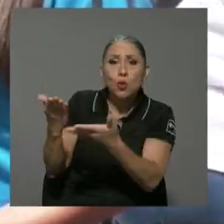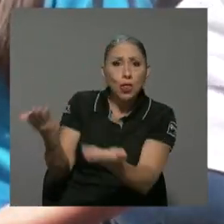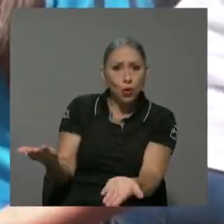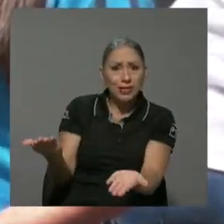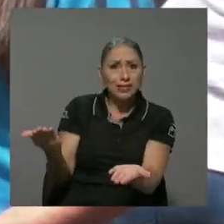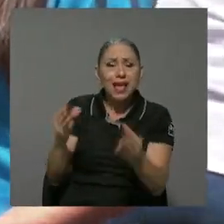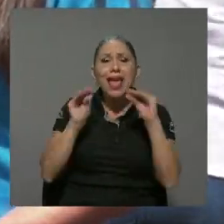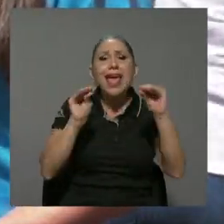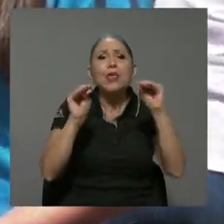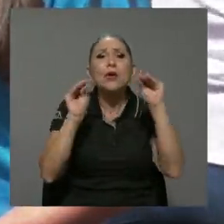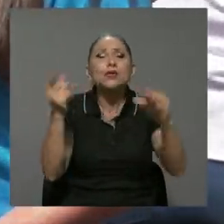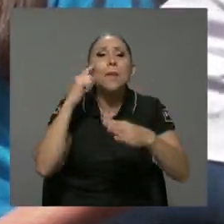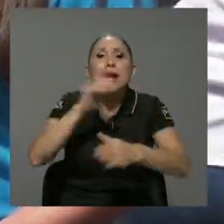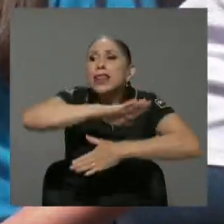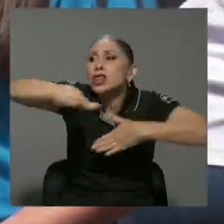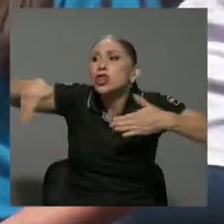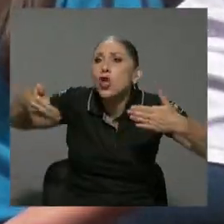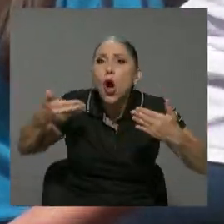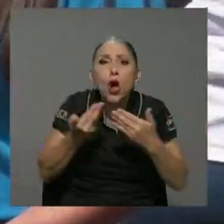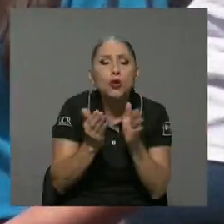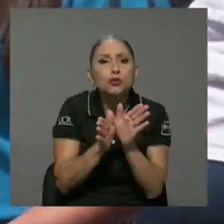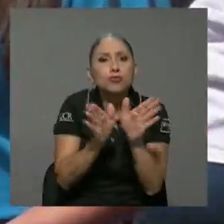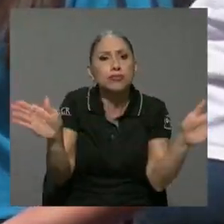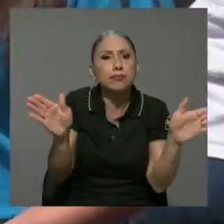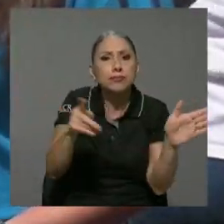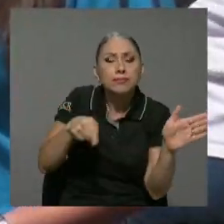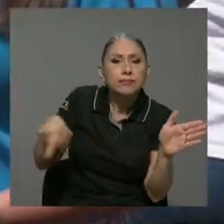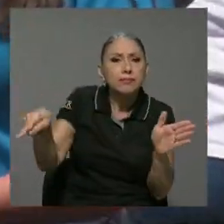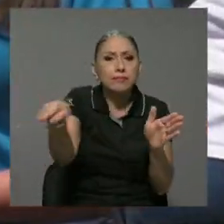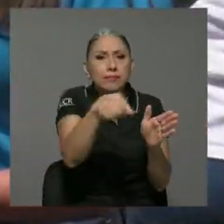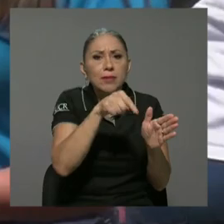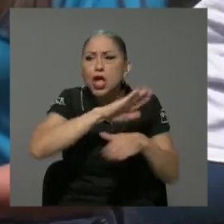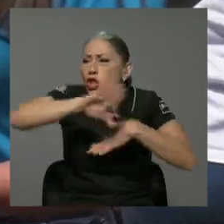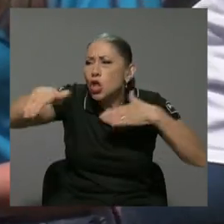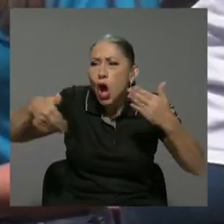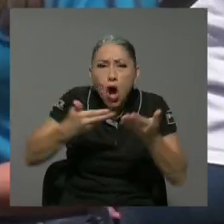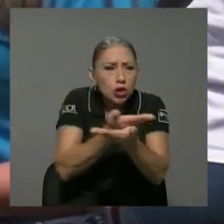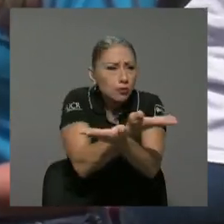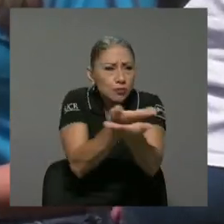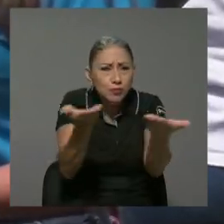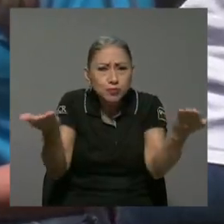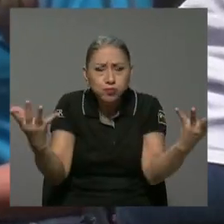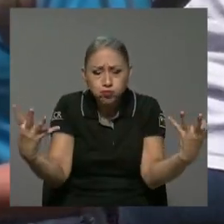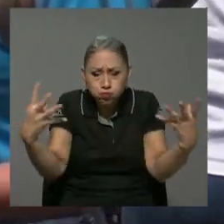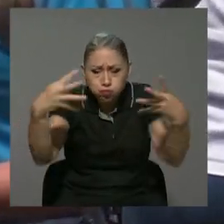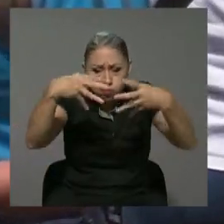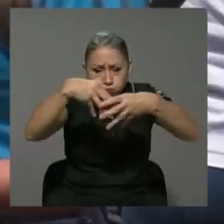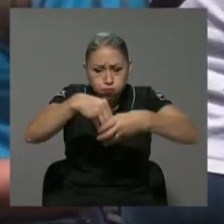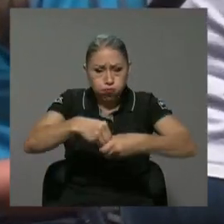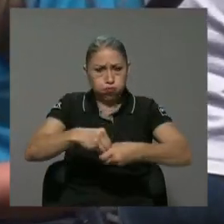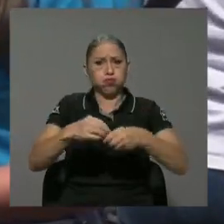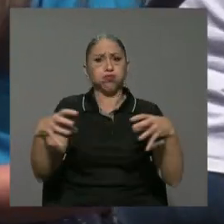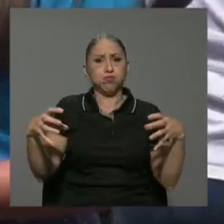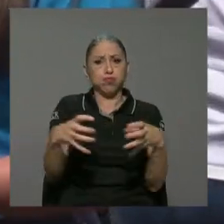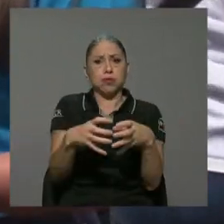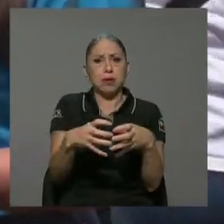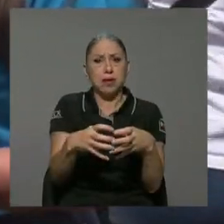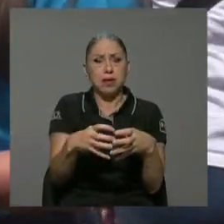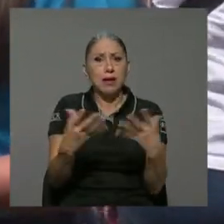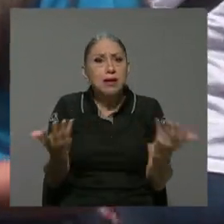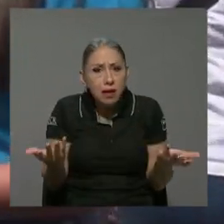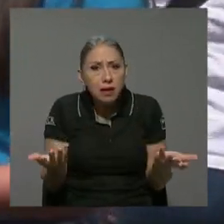para todos los sectores, de manera tal que todos los sectores se sientan integrados, se sientan inclusivos.